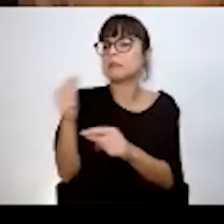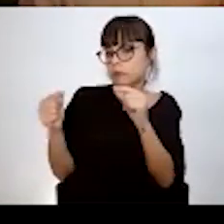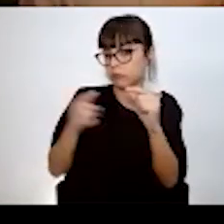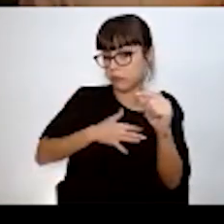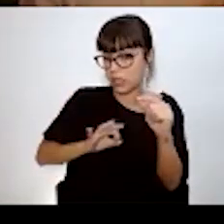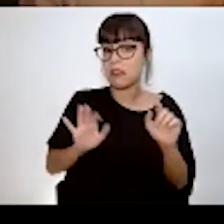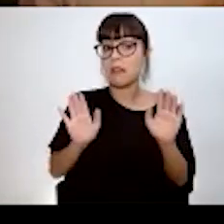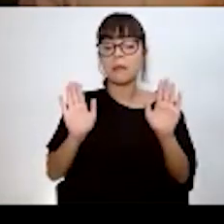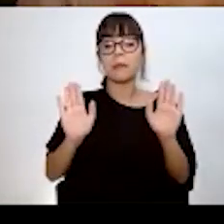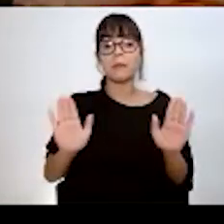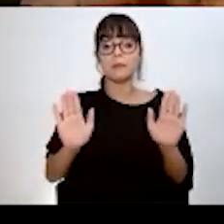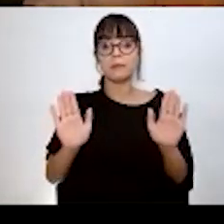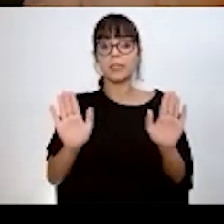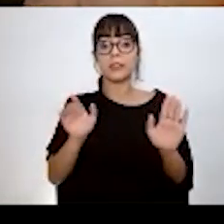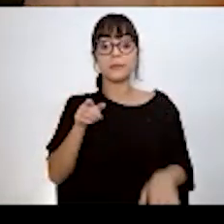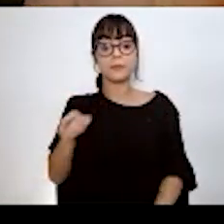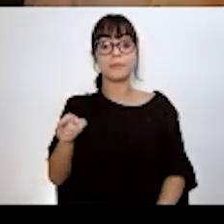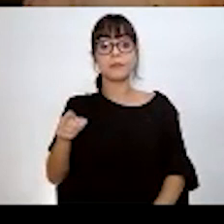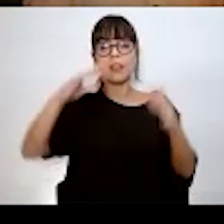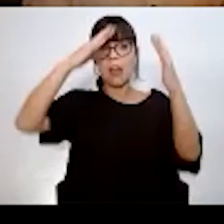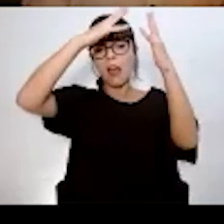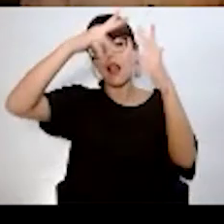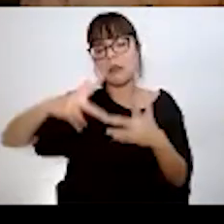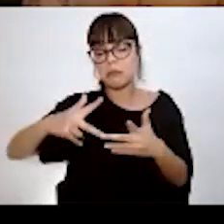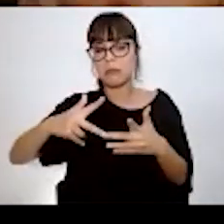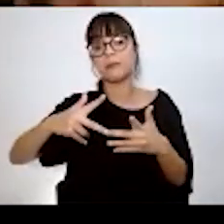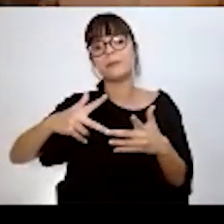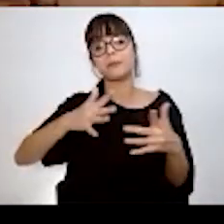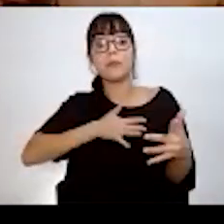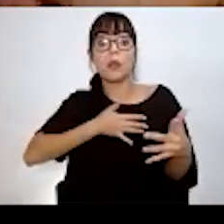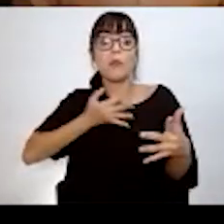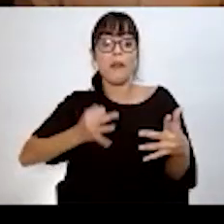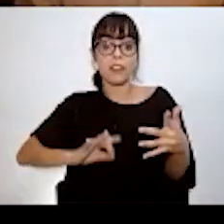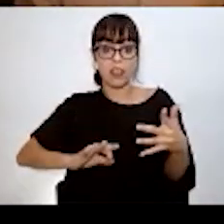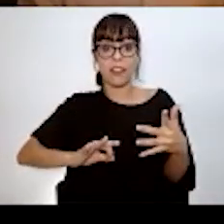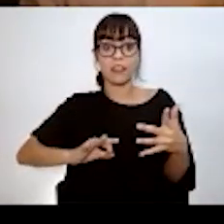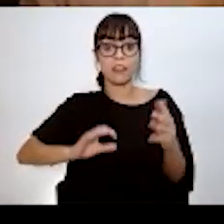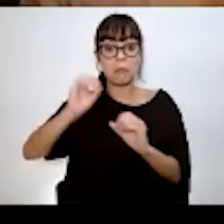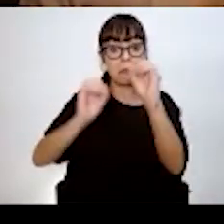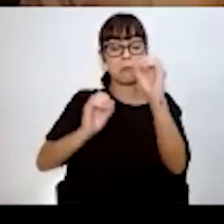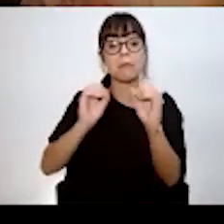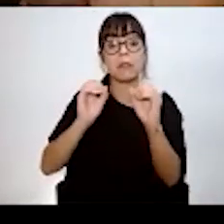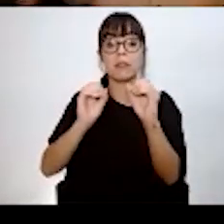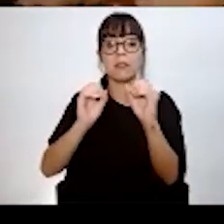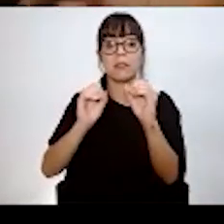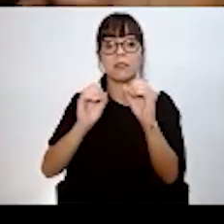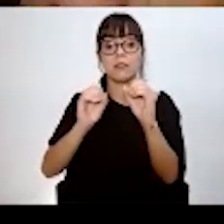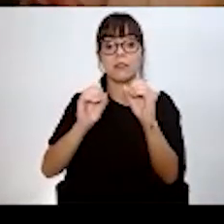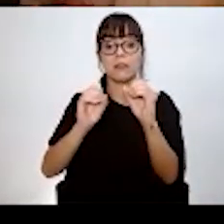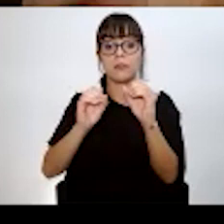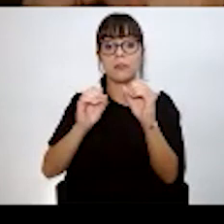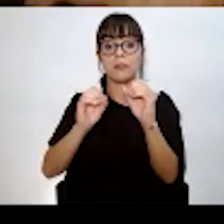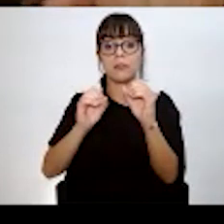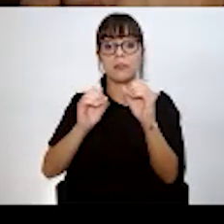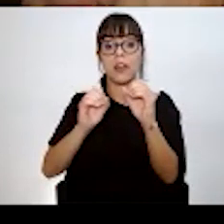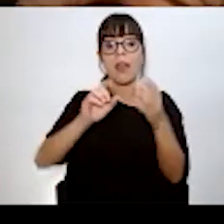que es un cálculo de probabilidad, ¿no?, que se concreta o que se materializa en unas fechas calendáricas que